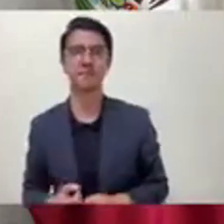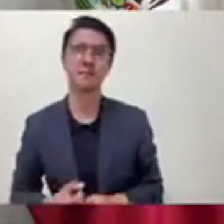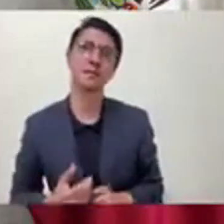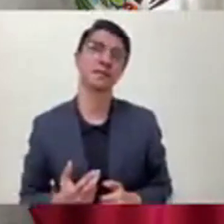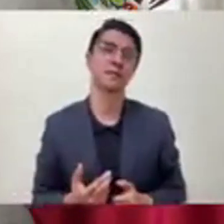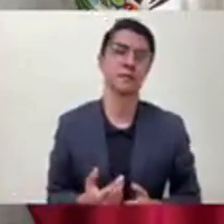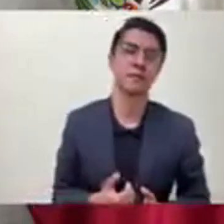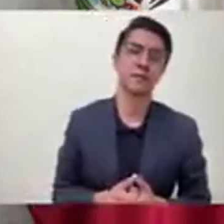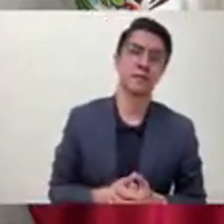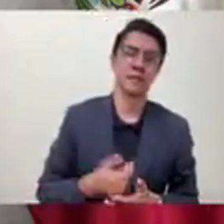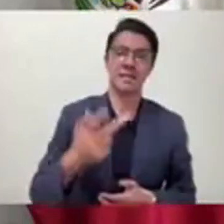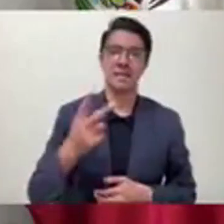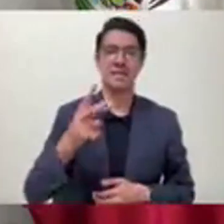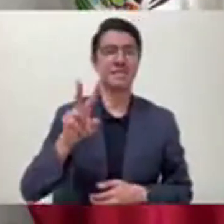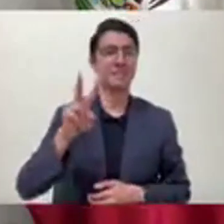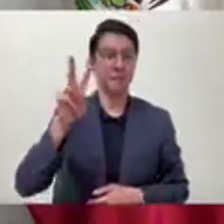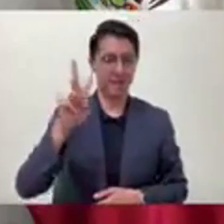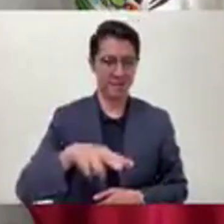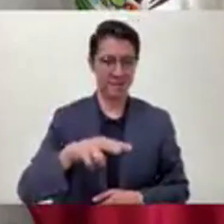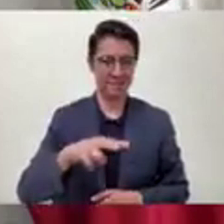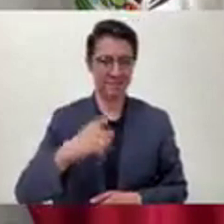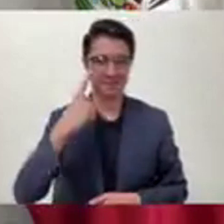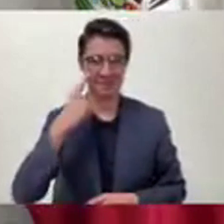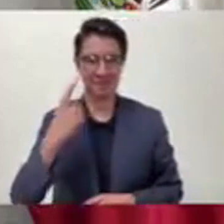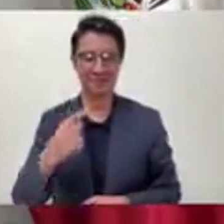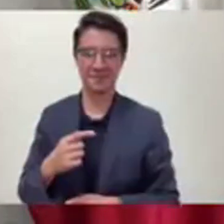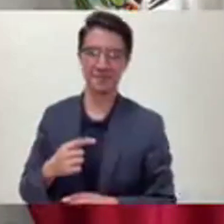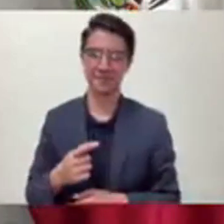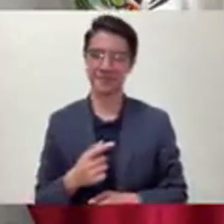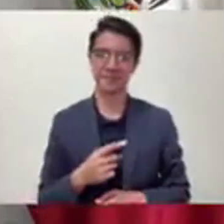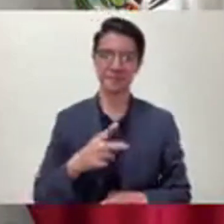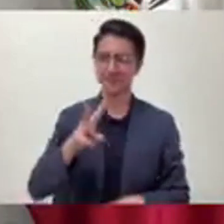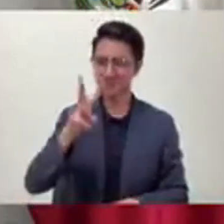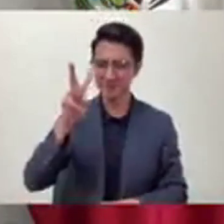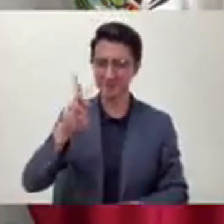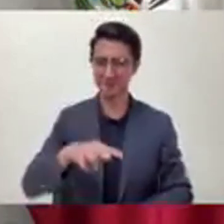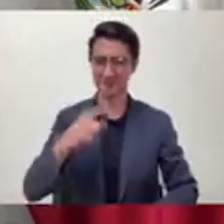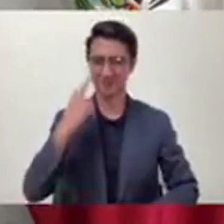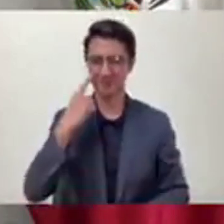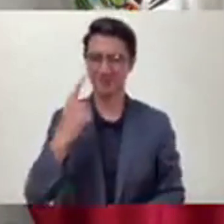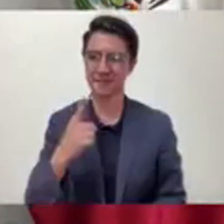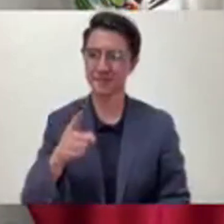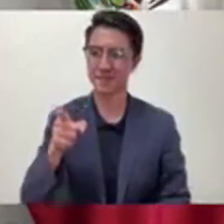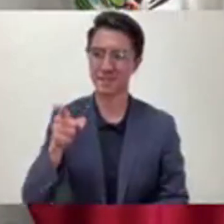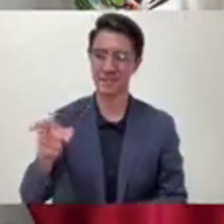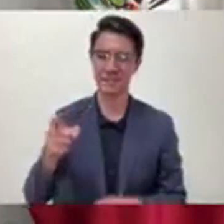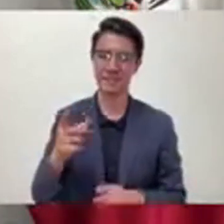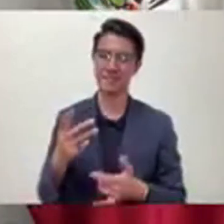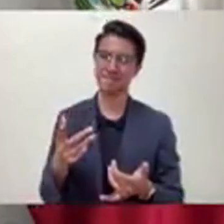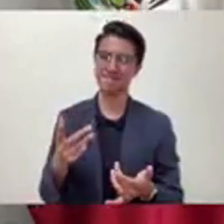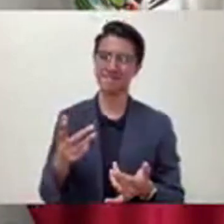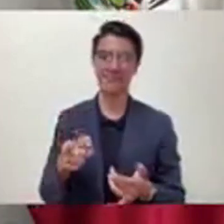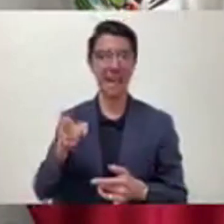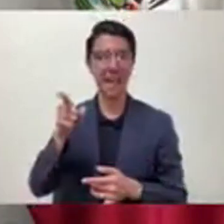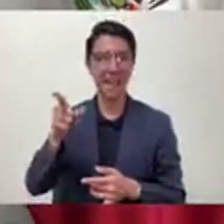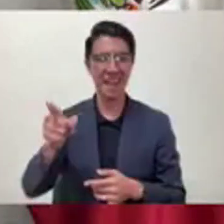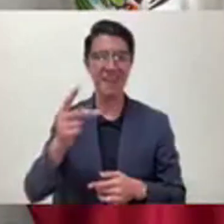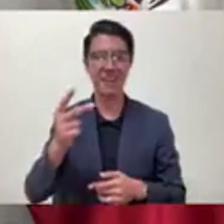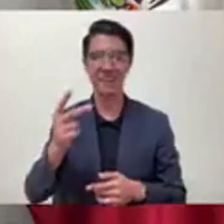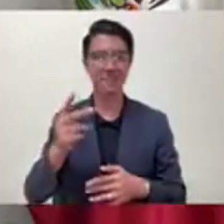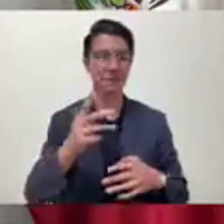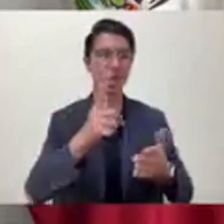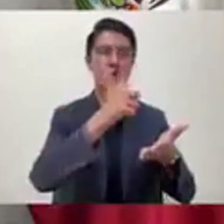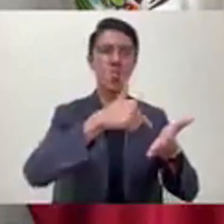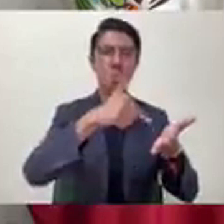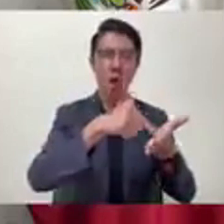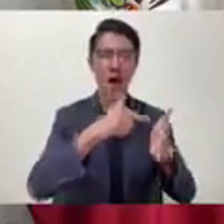secretaría de salud sino Solamente le van a estar como son delitos que no ameritan en algunos casos la privación de la libertad ellos lo